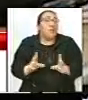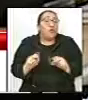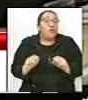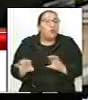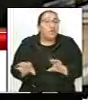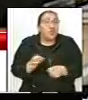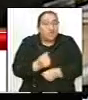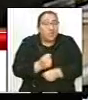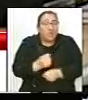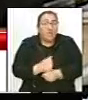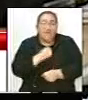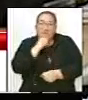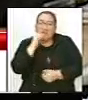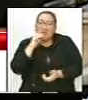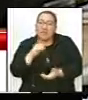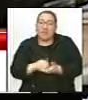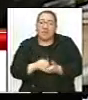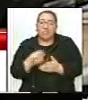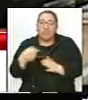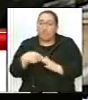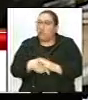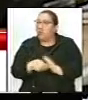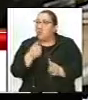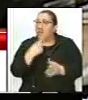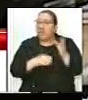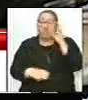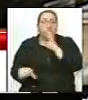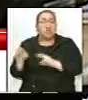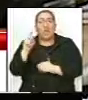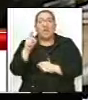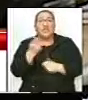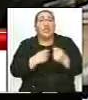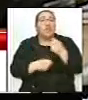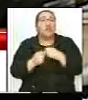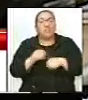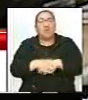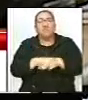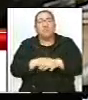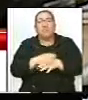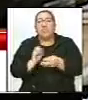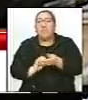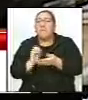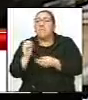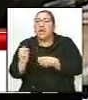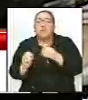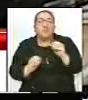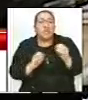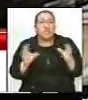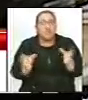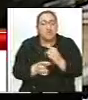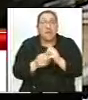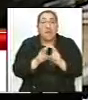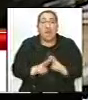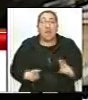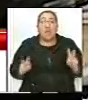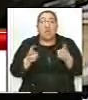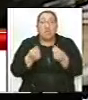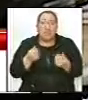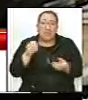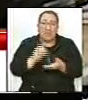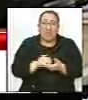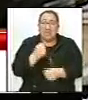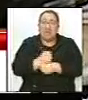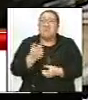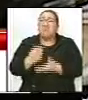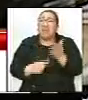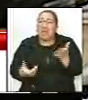el trabajo que se debería hacer, digamos, para buscar esos mercados, para elaborar, para darle ese valor agregado, para